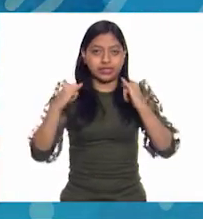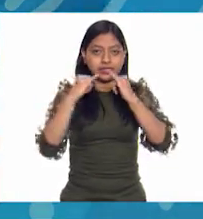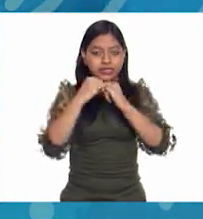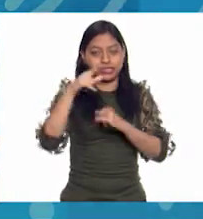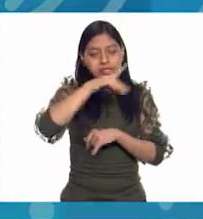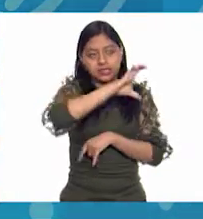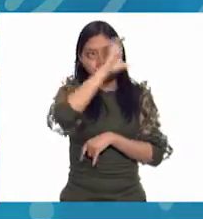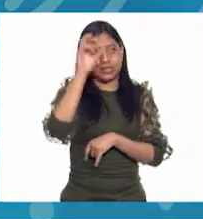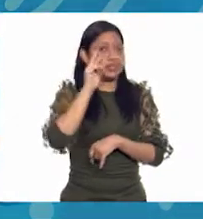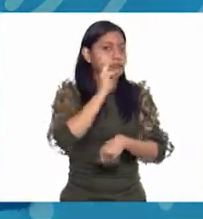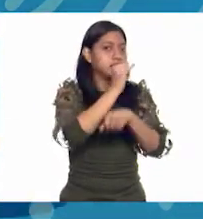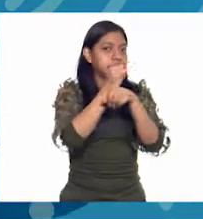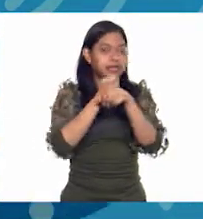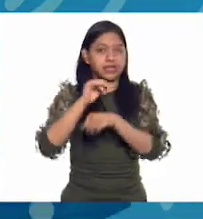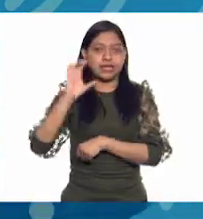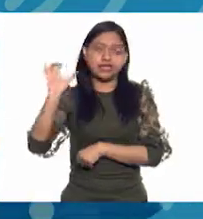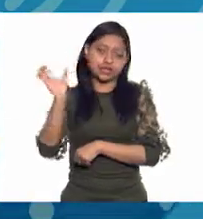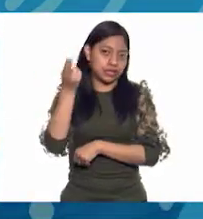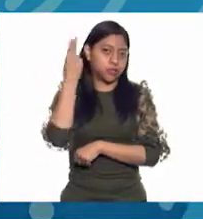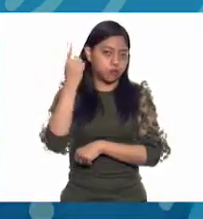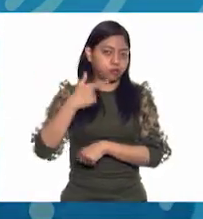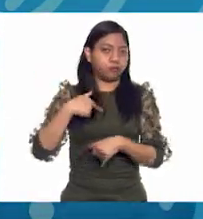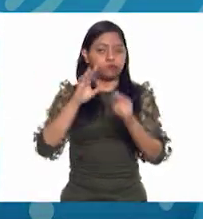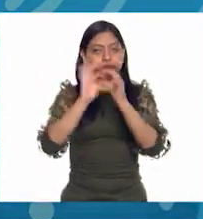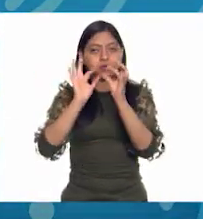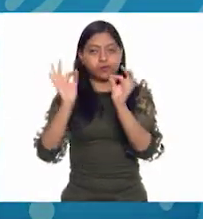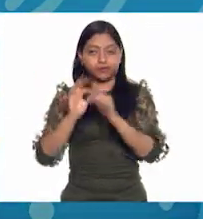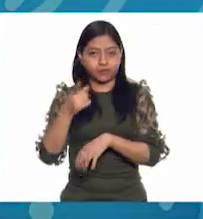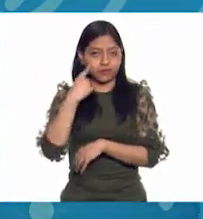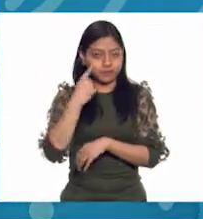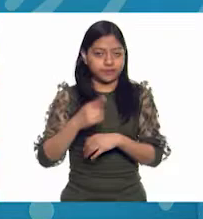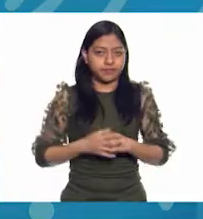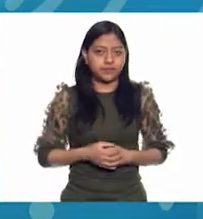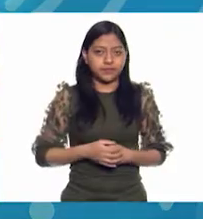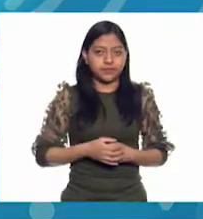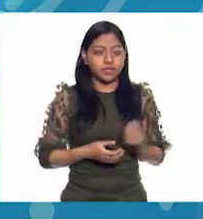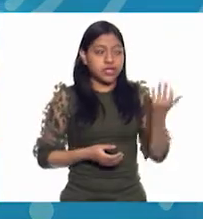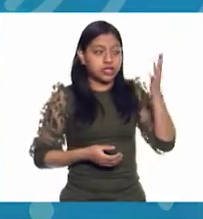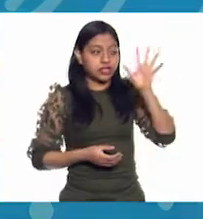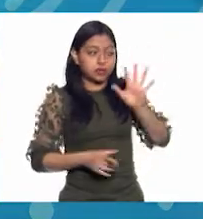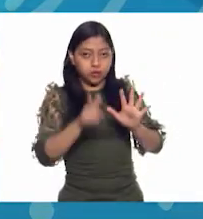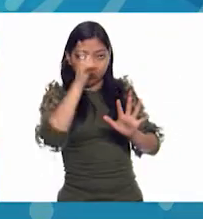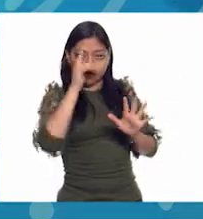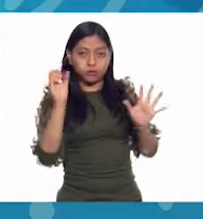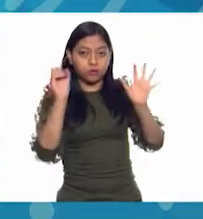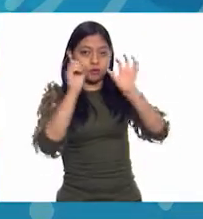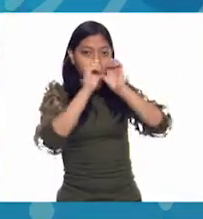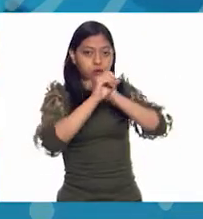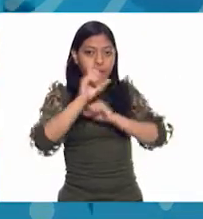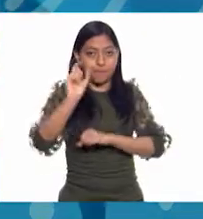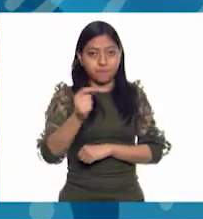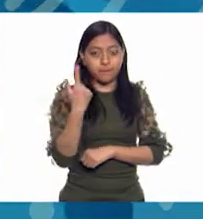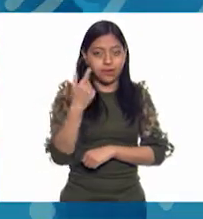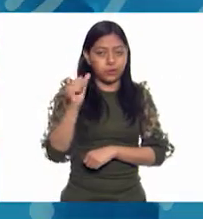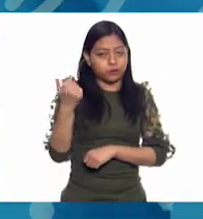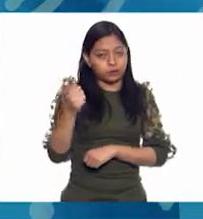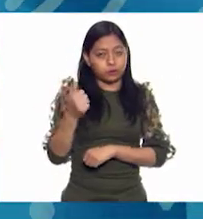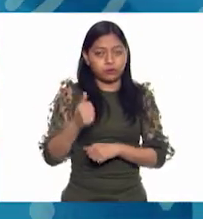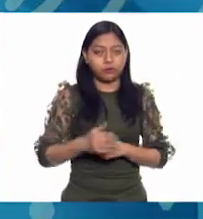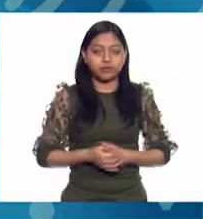de la UNAM. Y lo que les quiero platicar en esta ocasión es sobre el eclipse de sol que va a ocurrir el 21 de agosto.